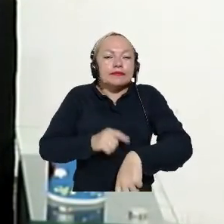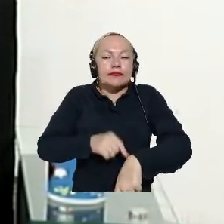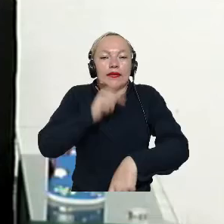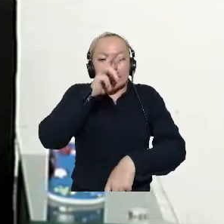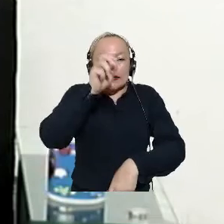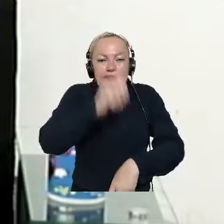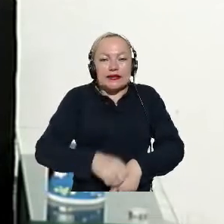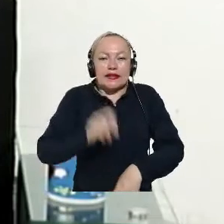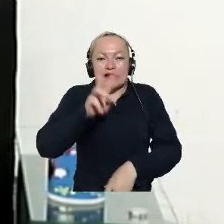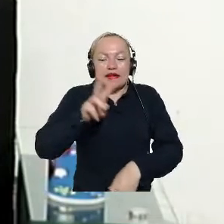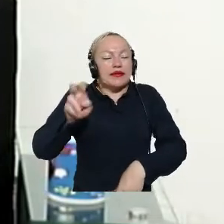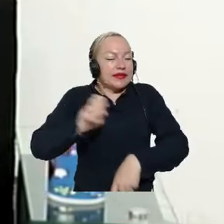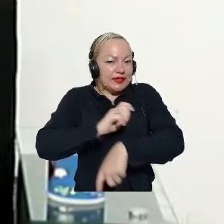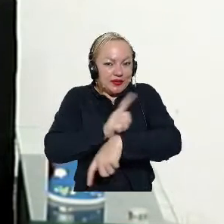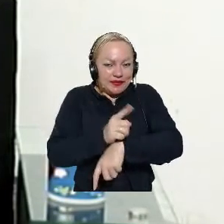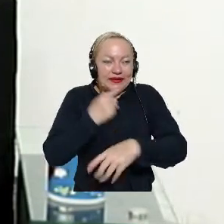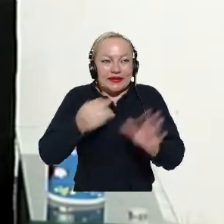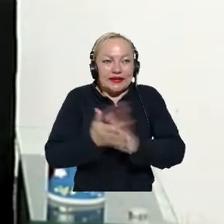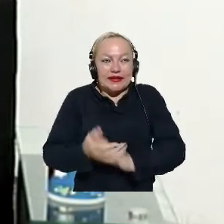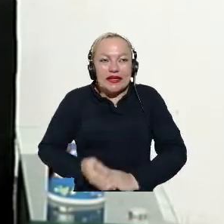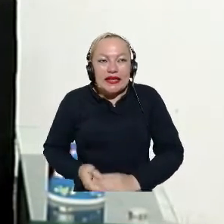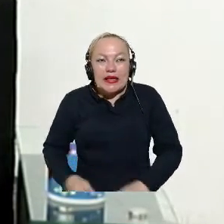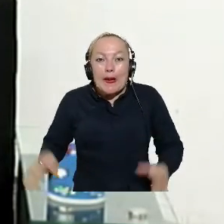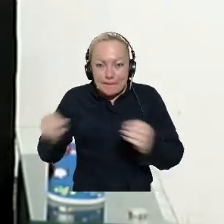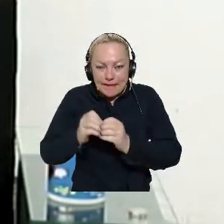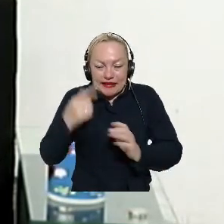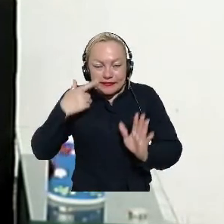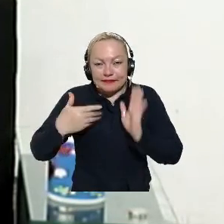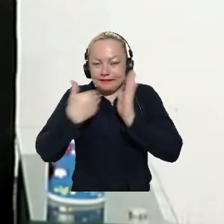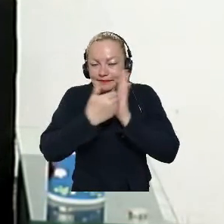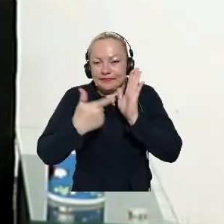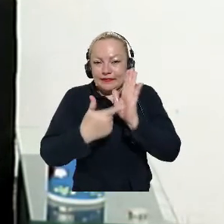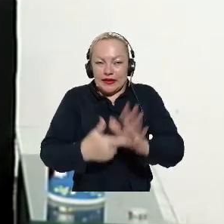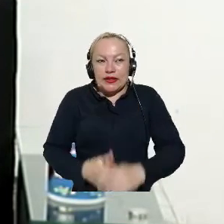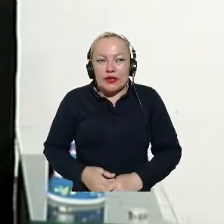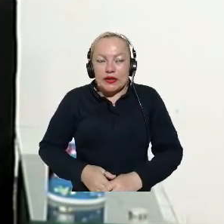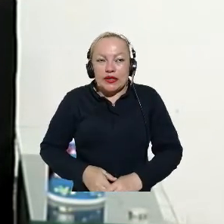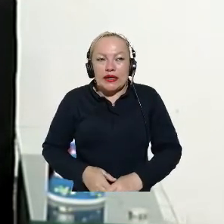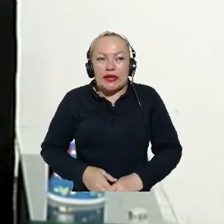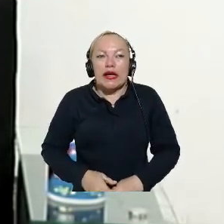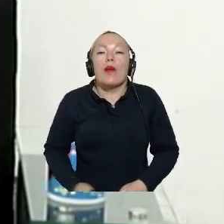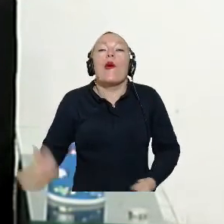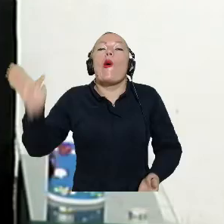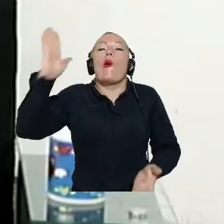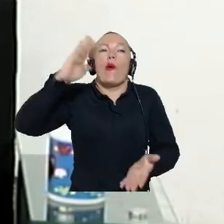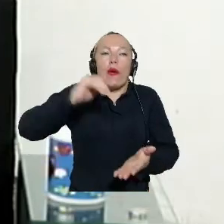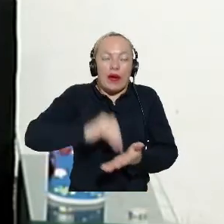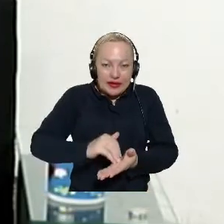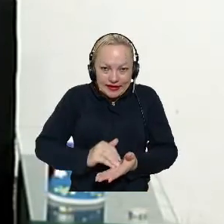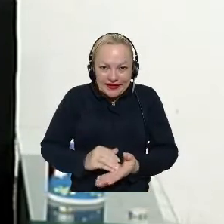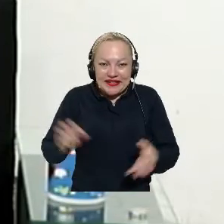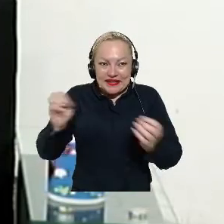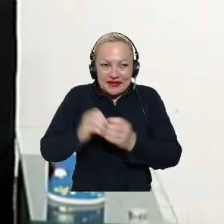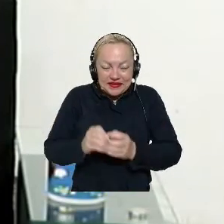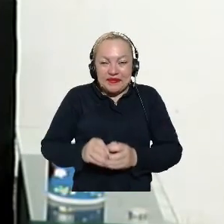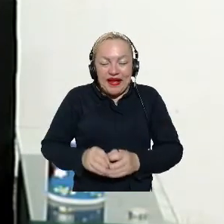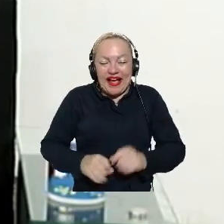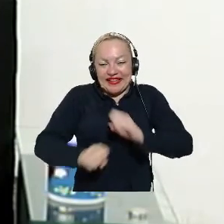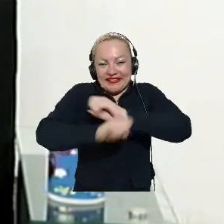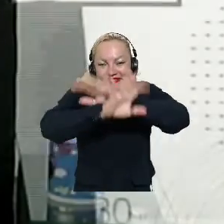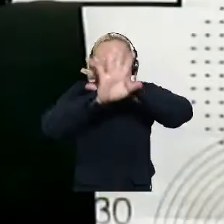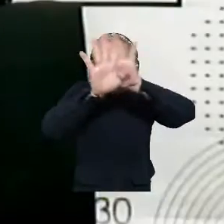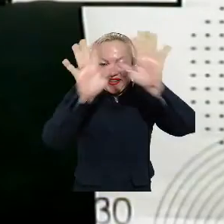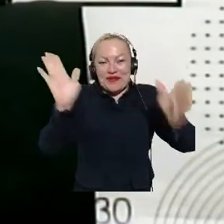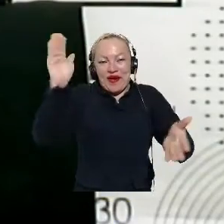una pequeñísima, mire, así de chiquita la pauta, ¿cierto? Súper pequeña. Y ya regresamos con más de nuestro magazine.